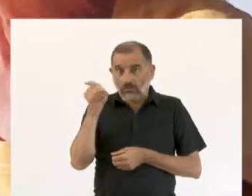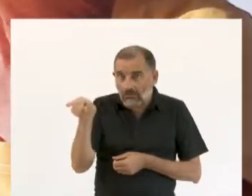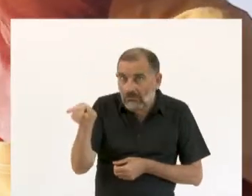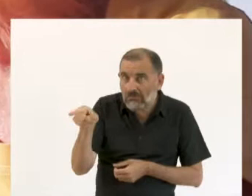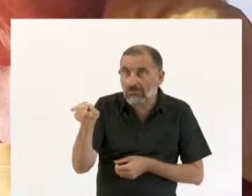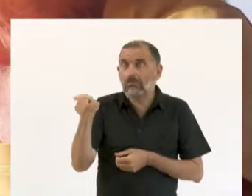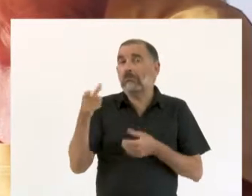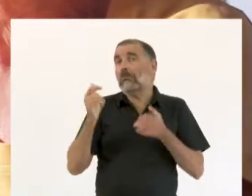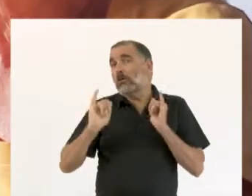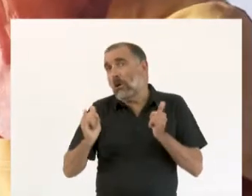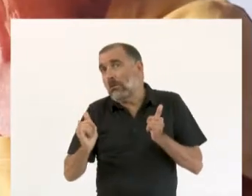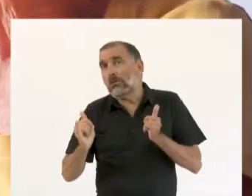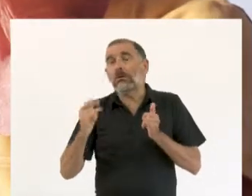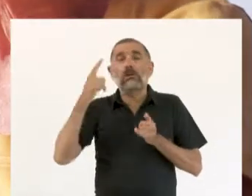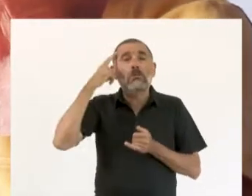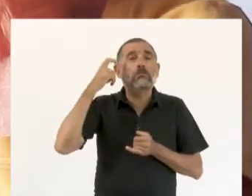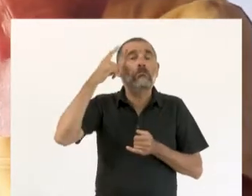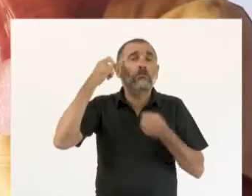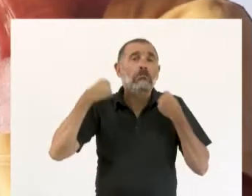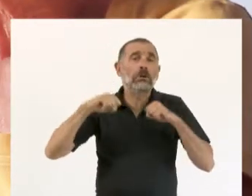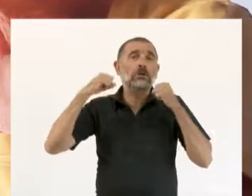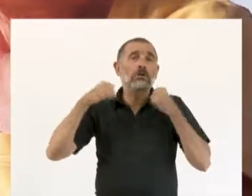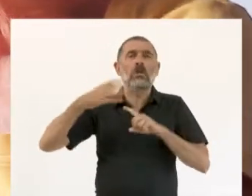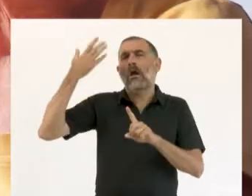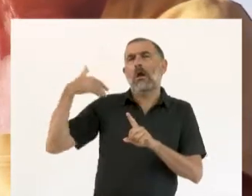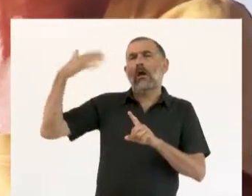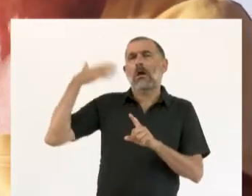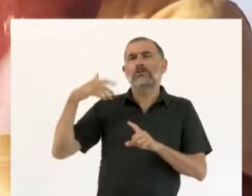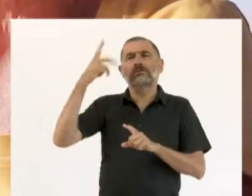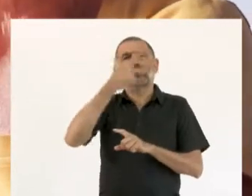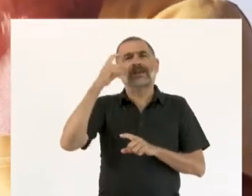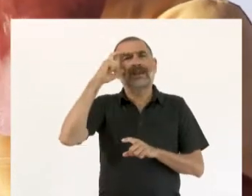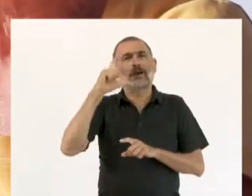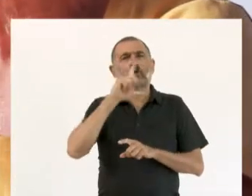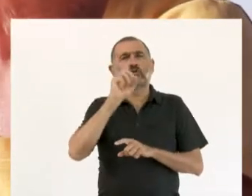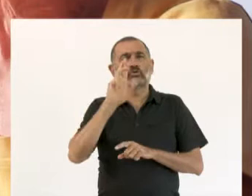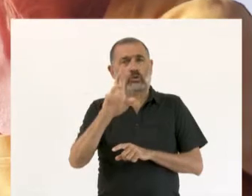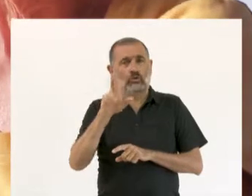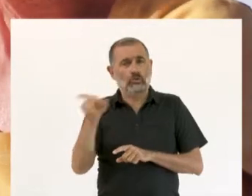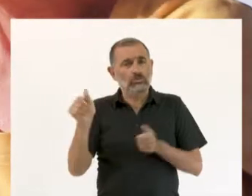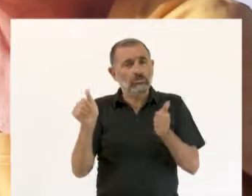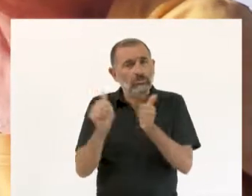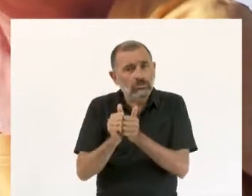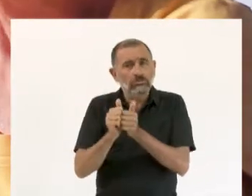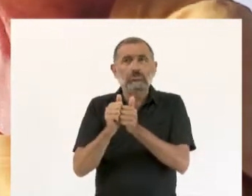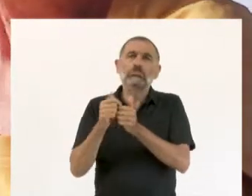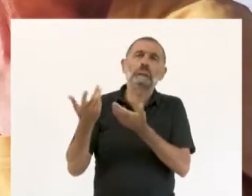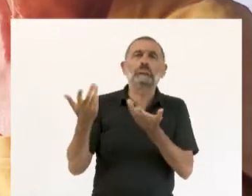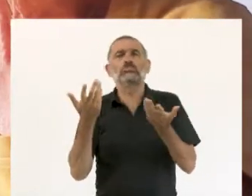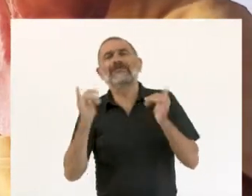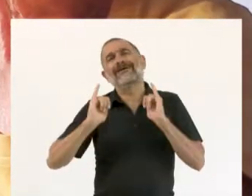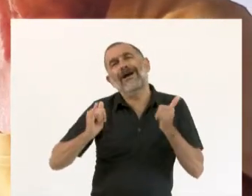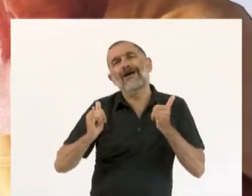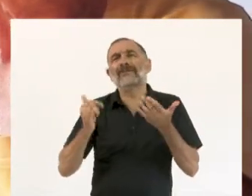cuando estaba en Olympia. Entonces, como a él le gustaba salir a recorrer por la